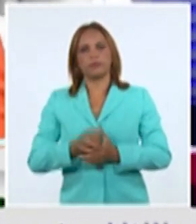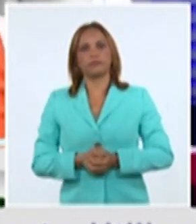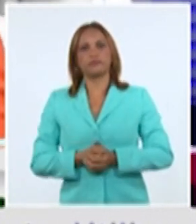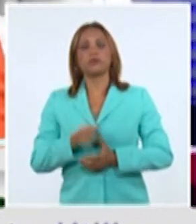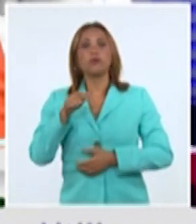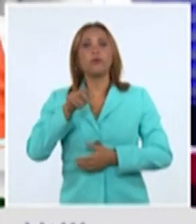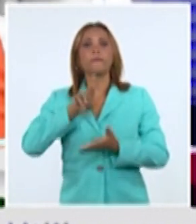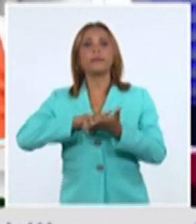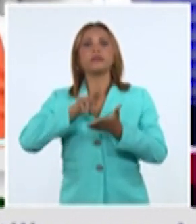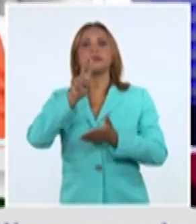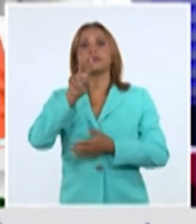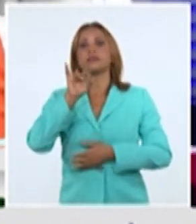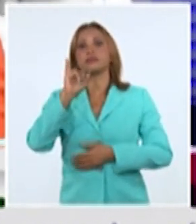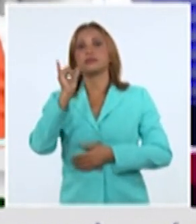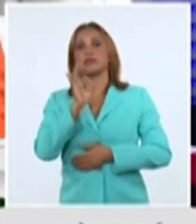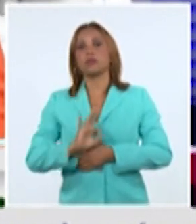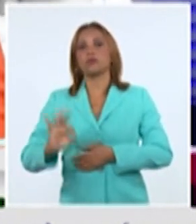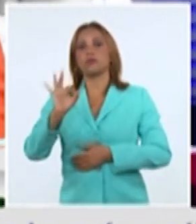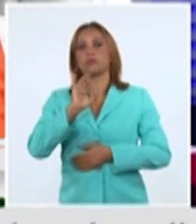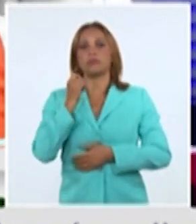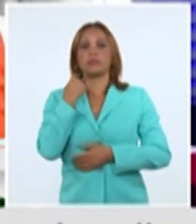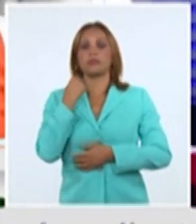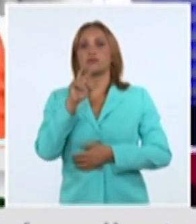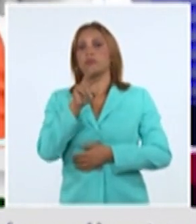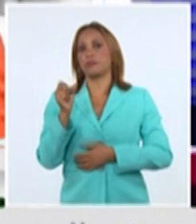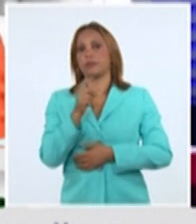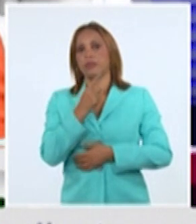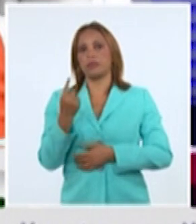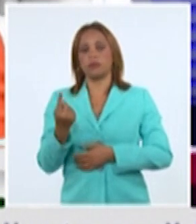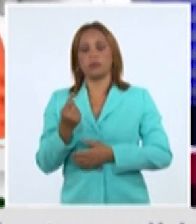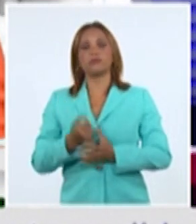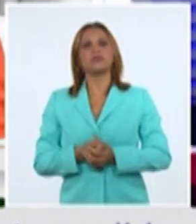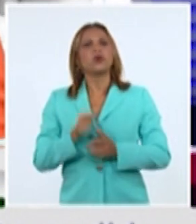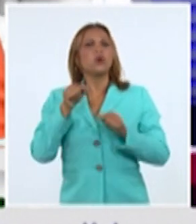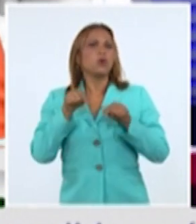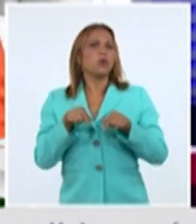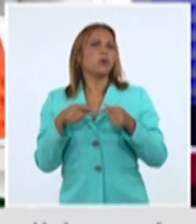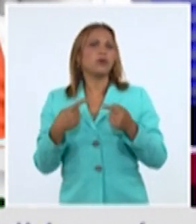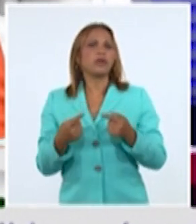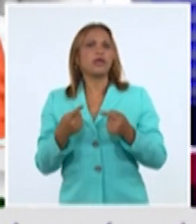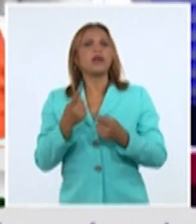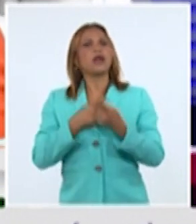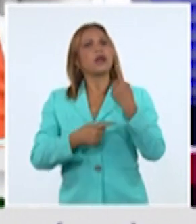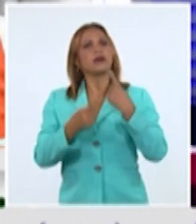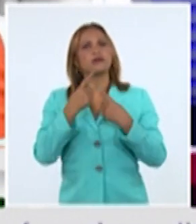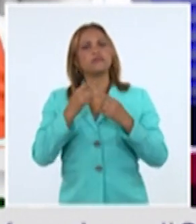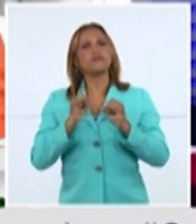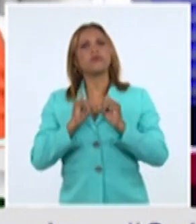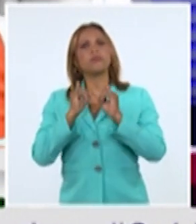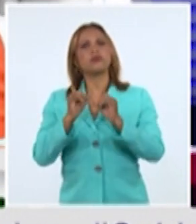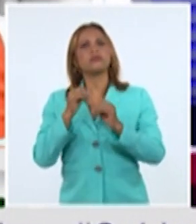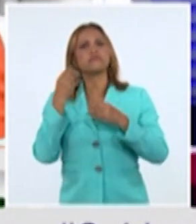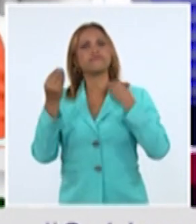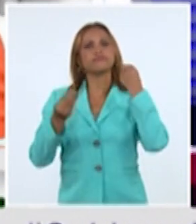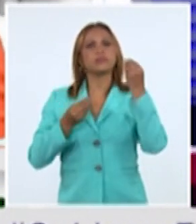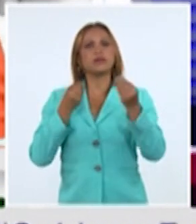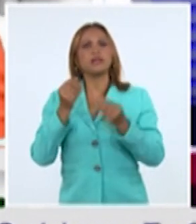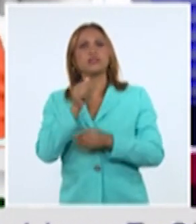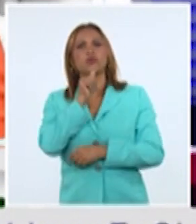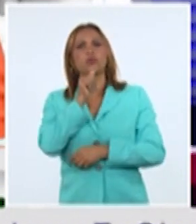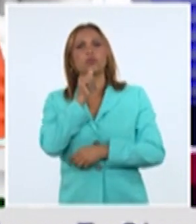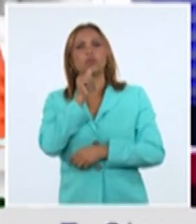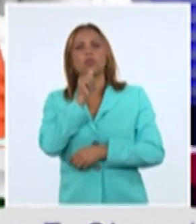martes 26 de octubre del año 2021. Hoy tendremos una emisión dedicada al análisis de las inquietudes de la